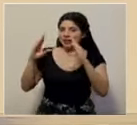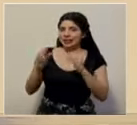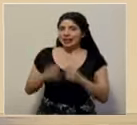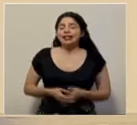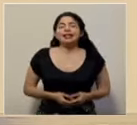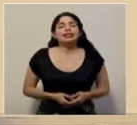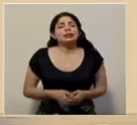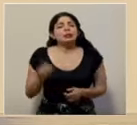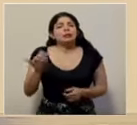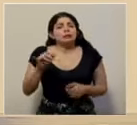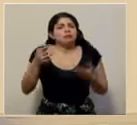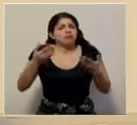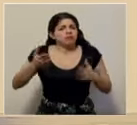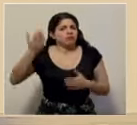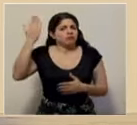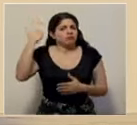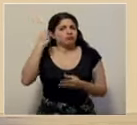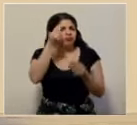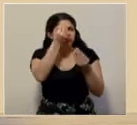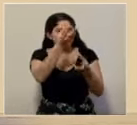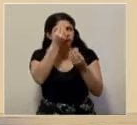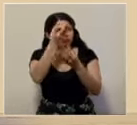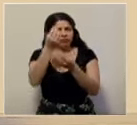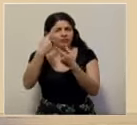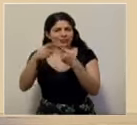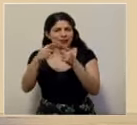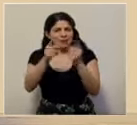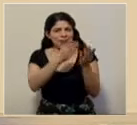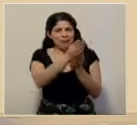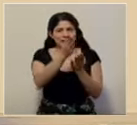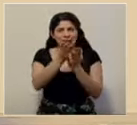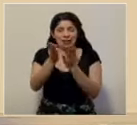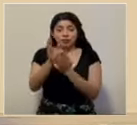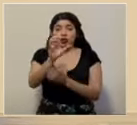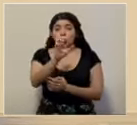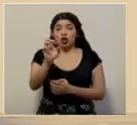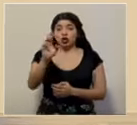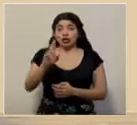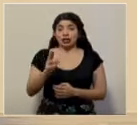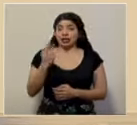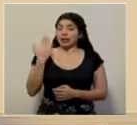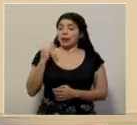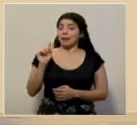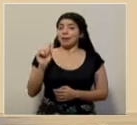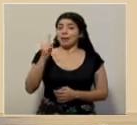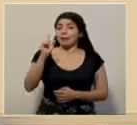Como hemos informado en distintos medios, Costa Rica, a partir del 1 de agosto,